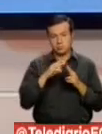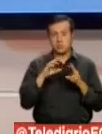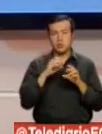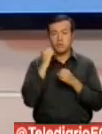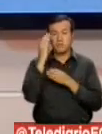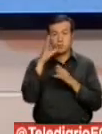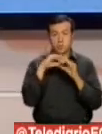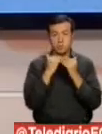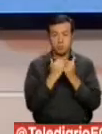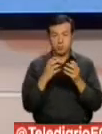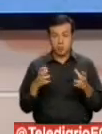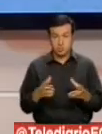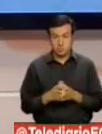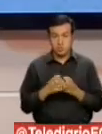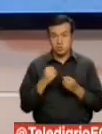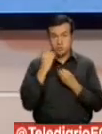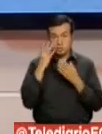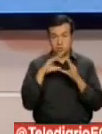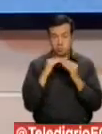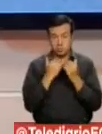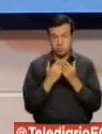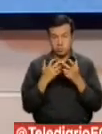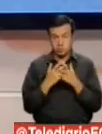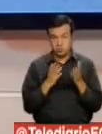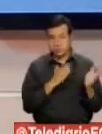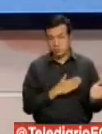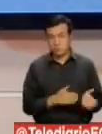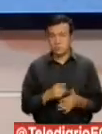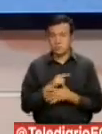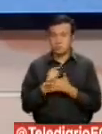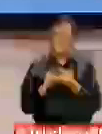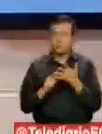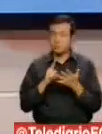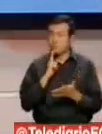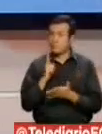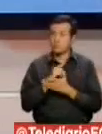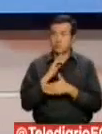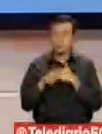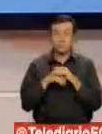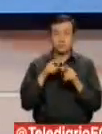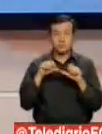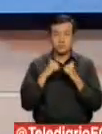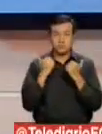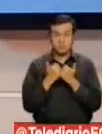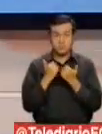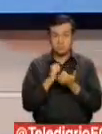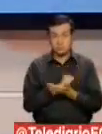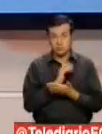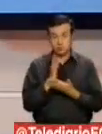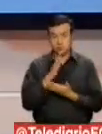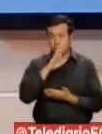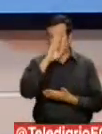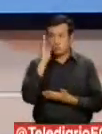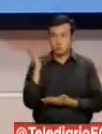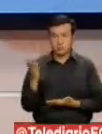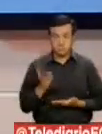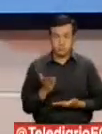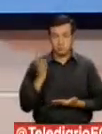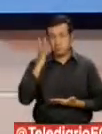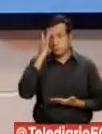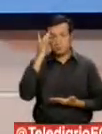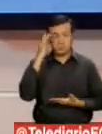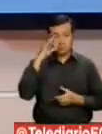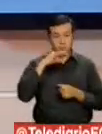comisión que debieron pasarnos a todos los asambleístas no nos llegó nunca porque no se votó